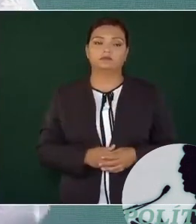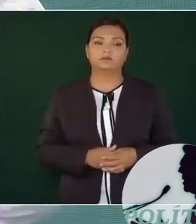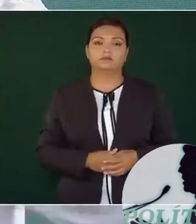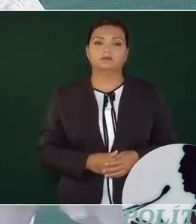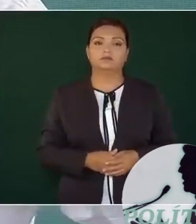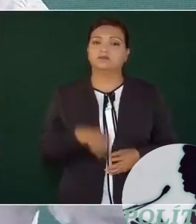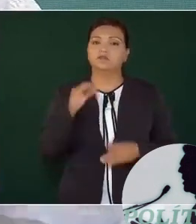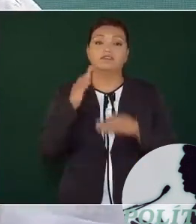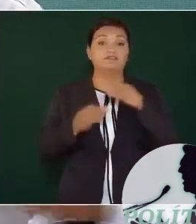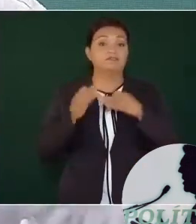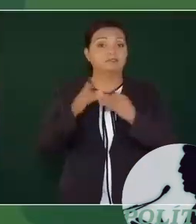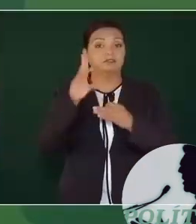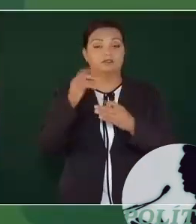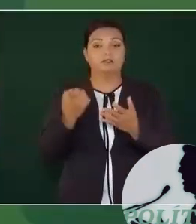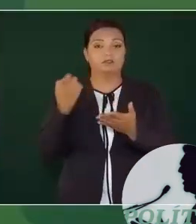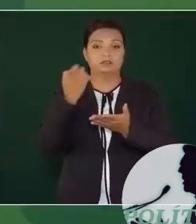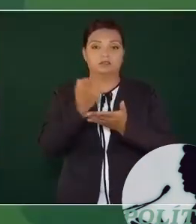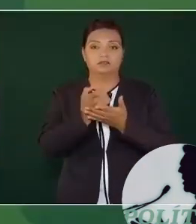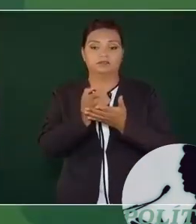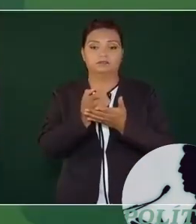No les ha faltado recursos.